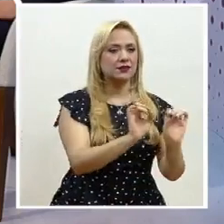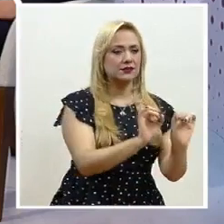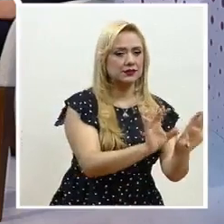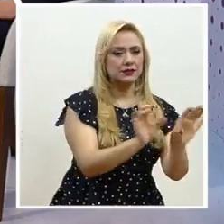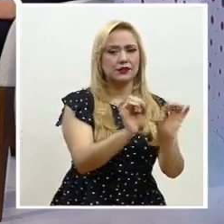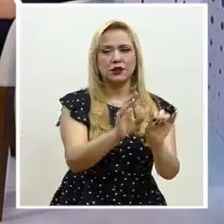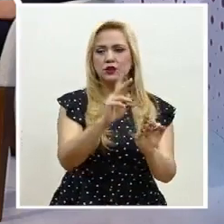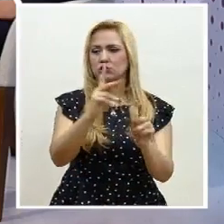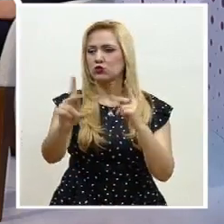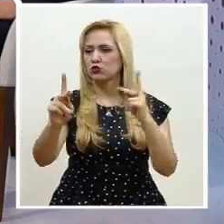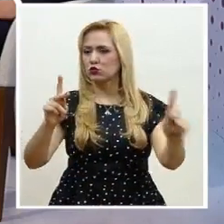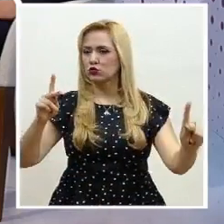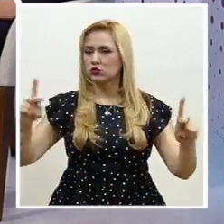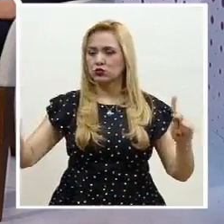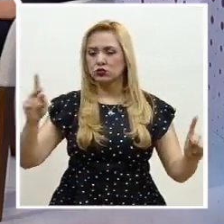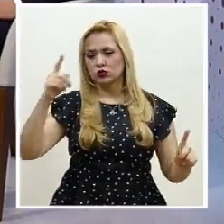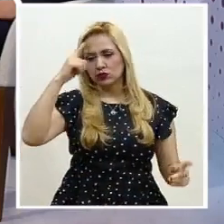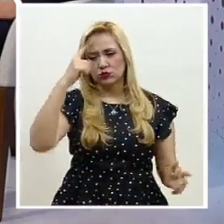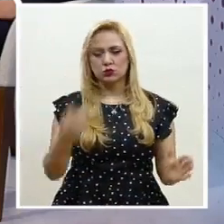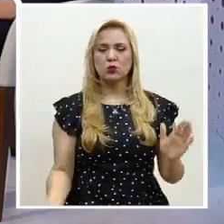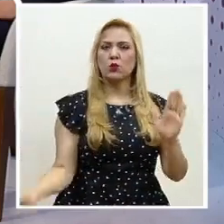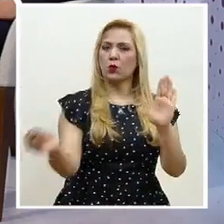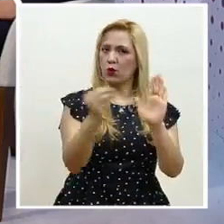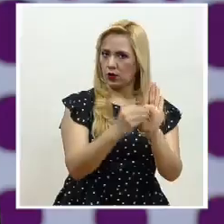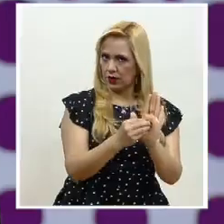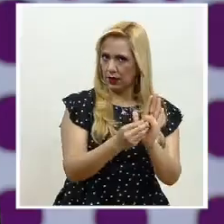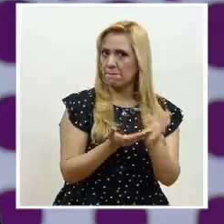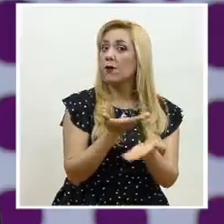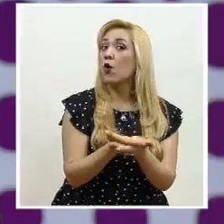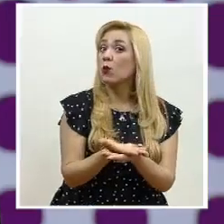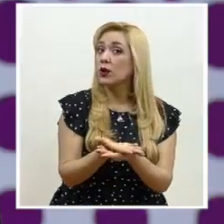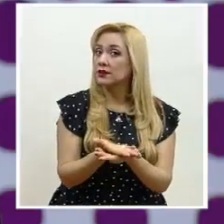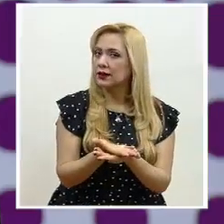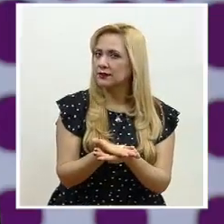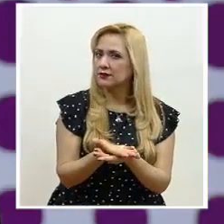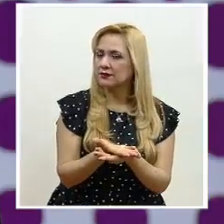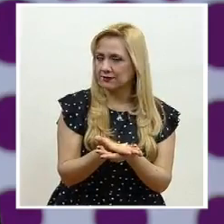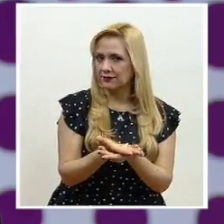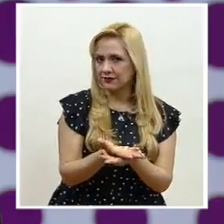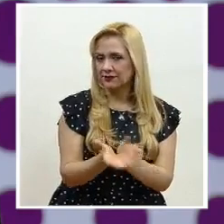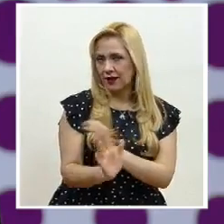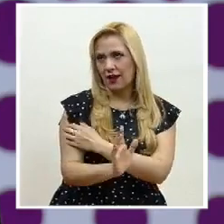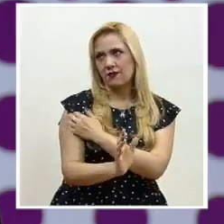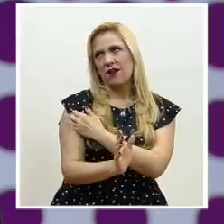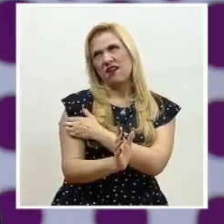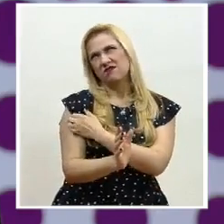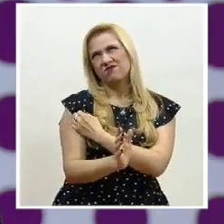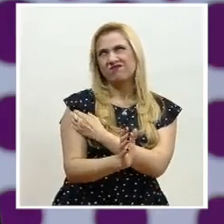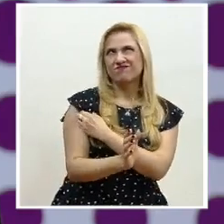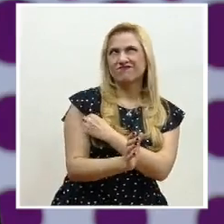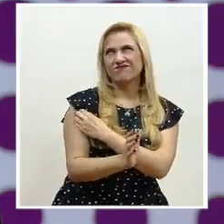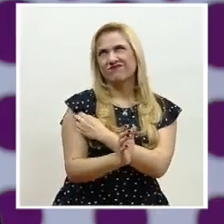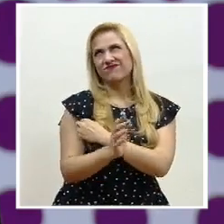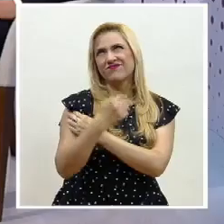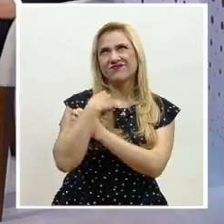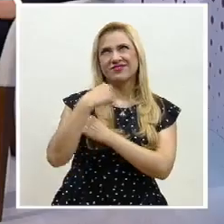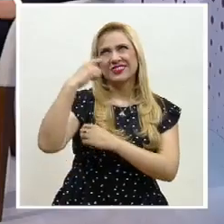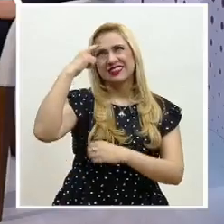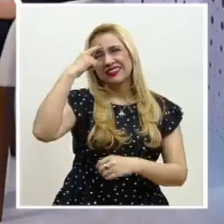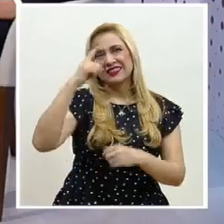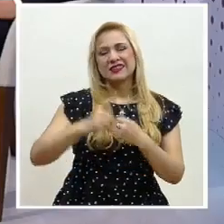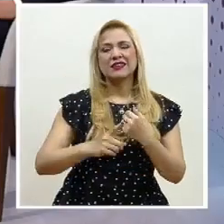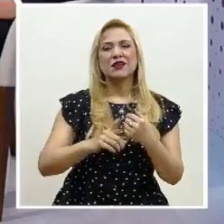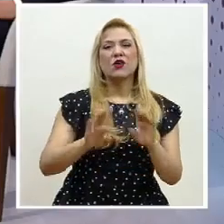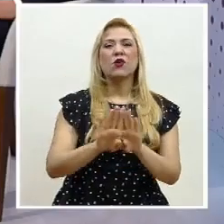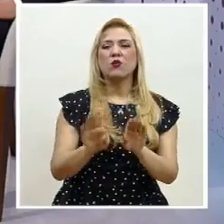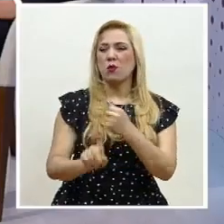cada secretario, la lógica es la siguiente. Tenemos, como te dije, que dar las posibles soluciones y problemáticas a un ministro. ¿Cómo